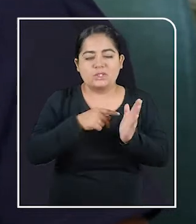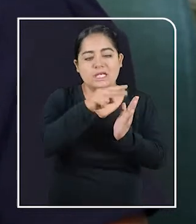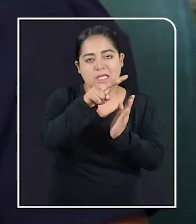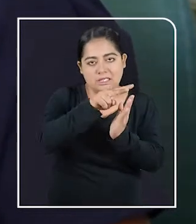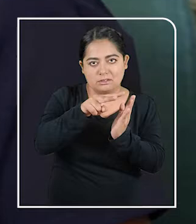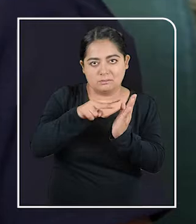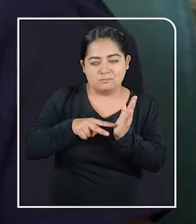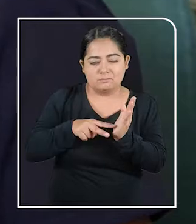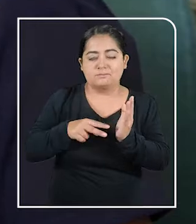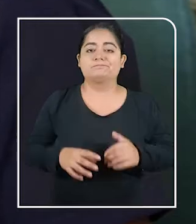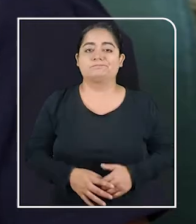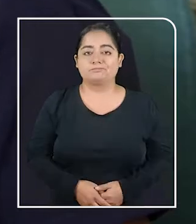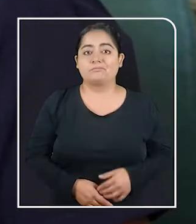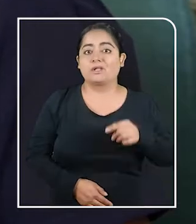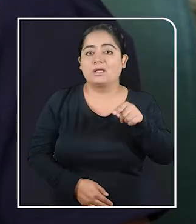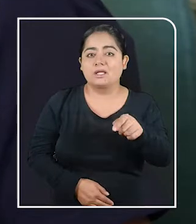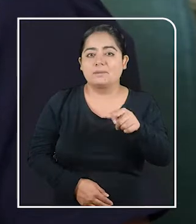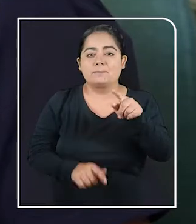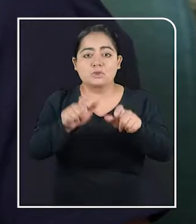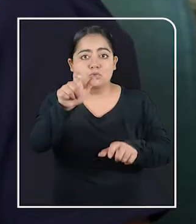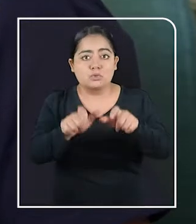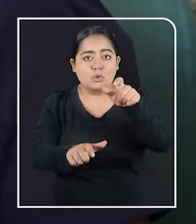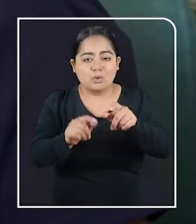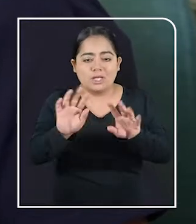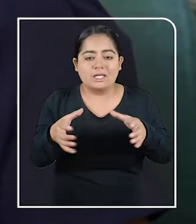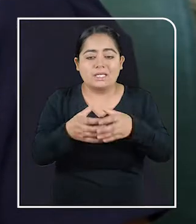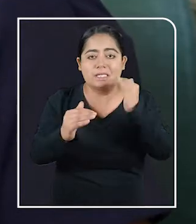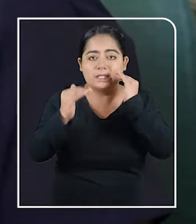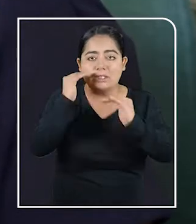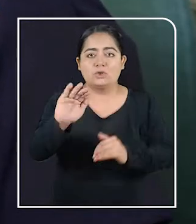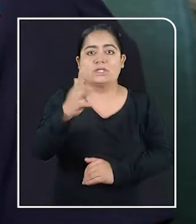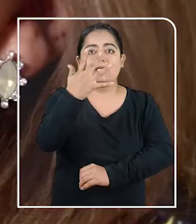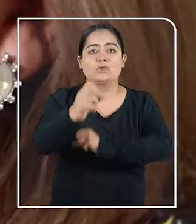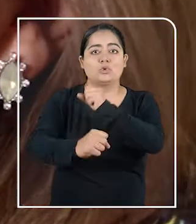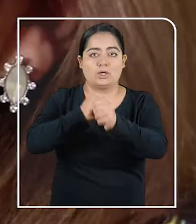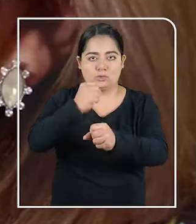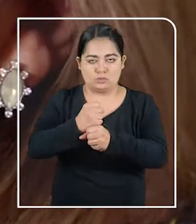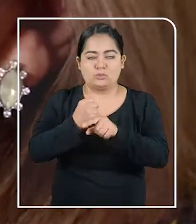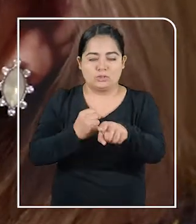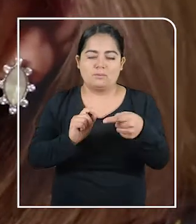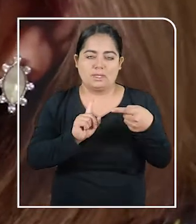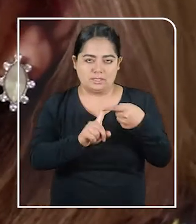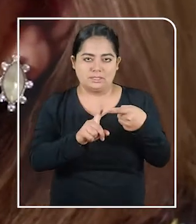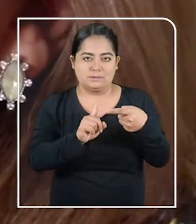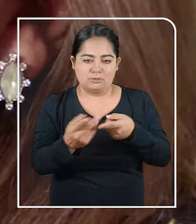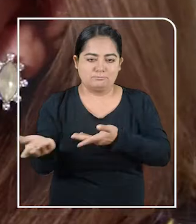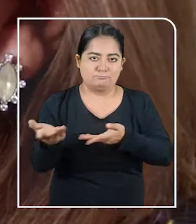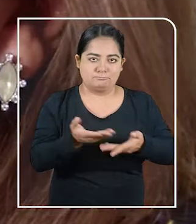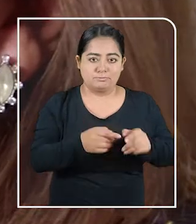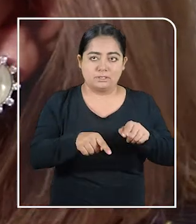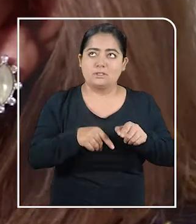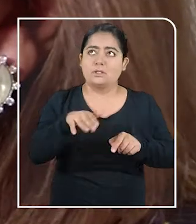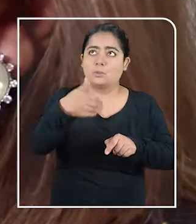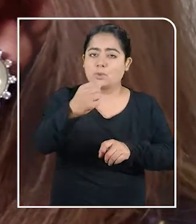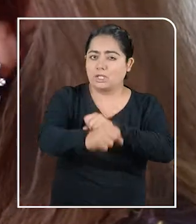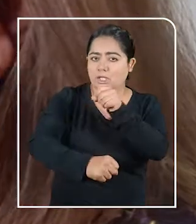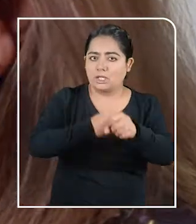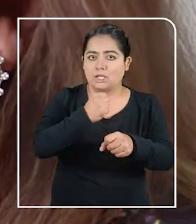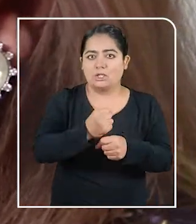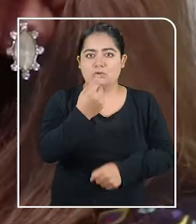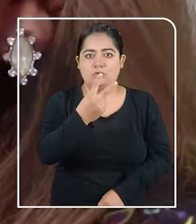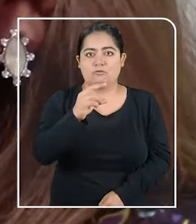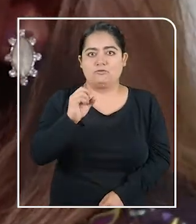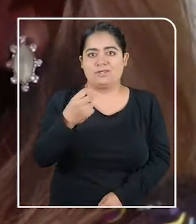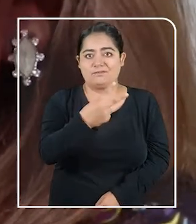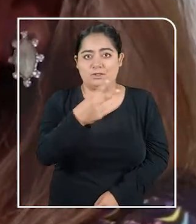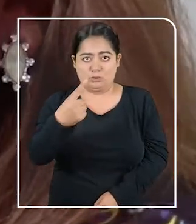Niños. Participaron alumnos de quinto año de nuestra escuela. Y posteriormente, el año